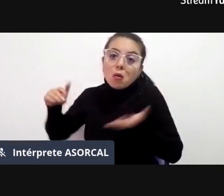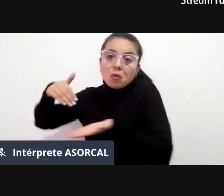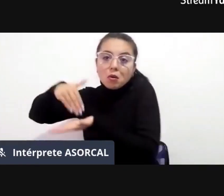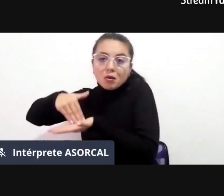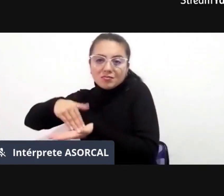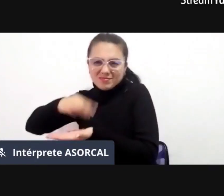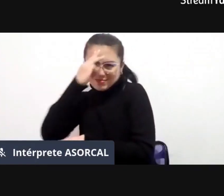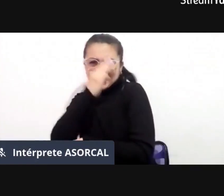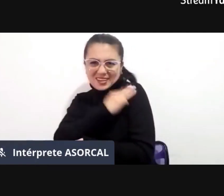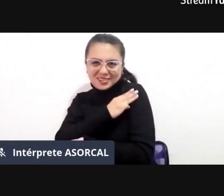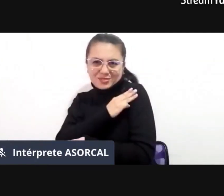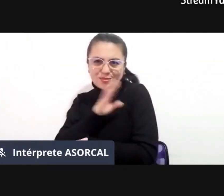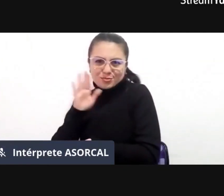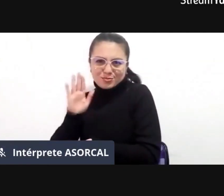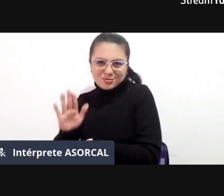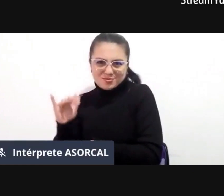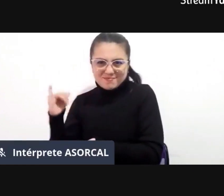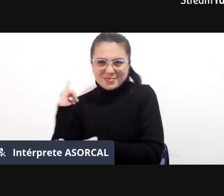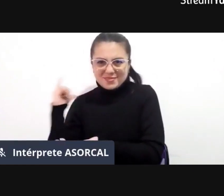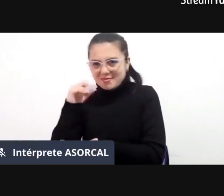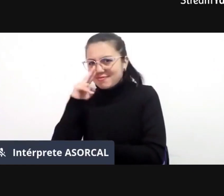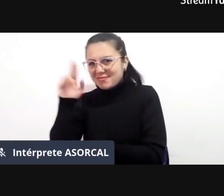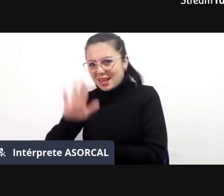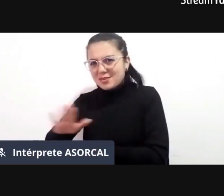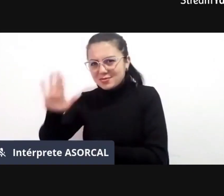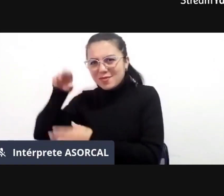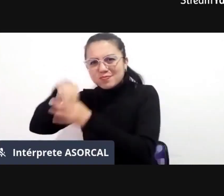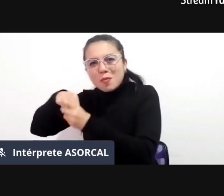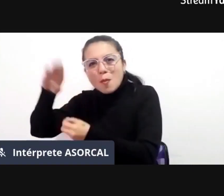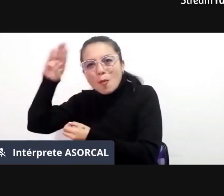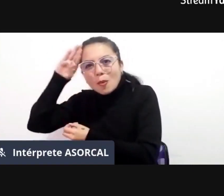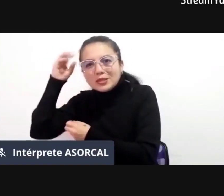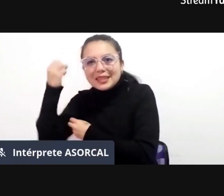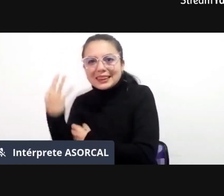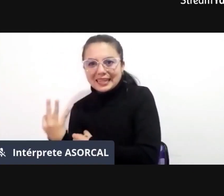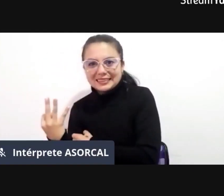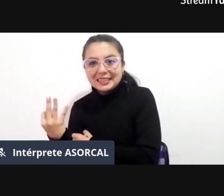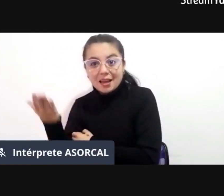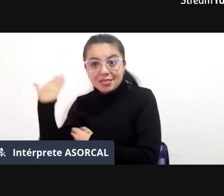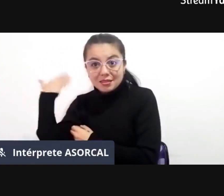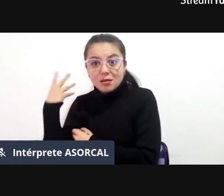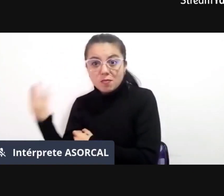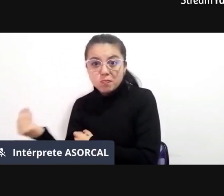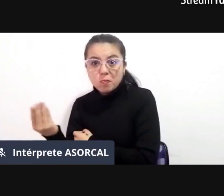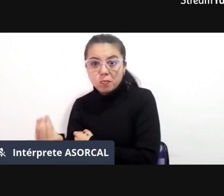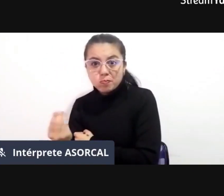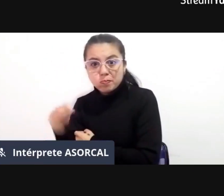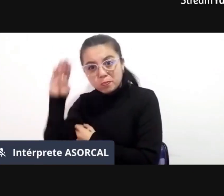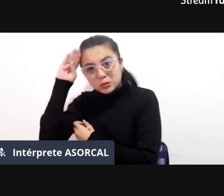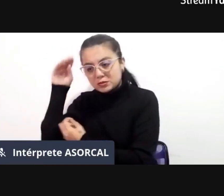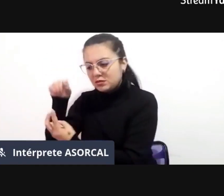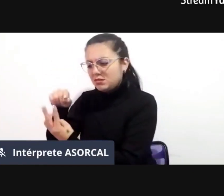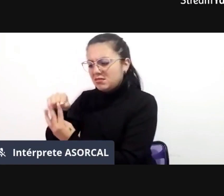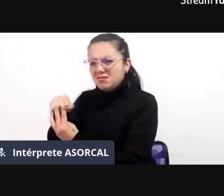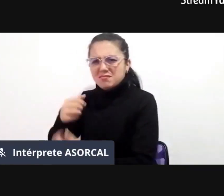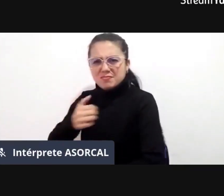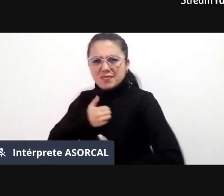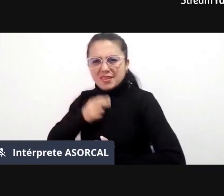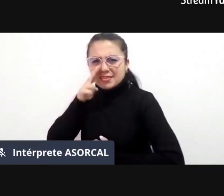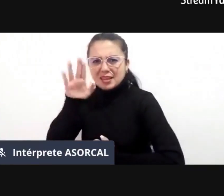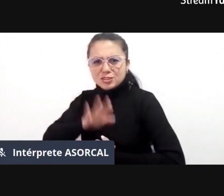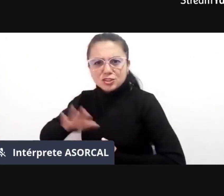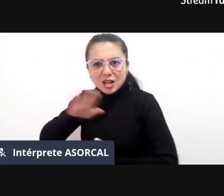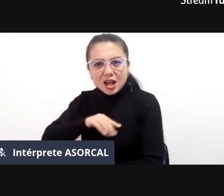ejército nacional con las 3 policías, en esos tiempos había 3 cuerpos policiales, la Guardia Nacional, la Policía de Hacienda y la